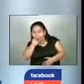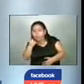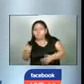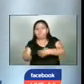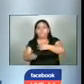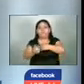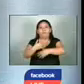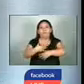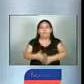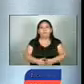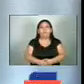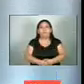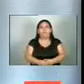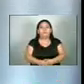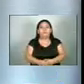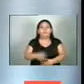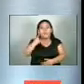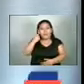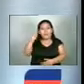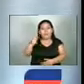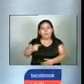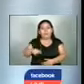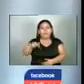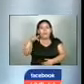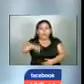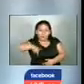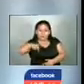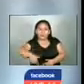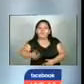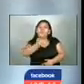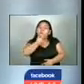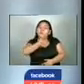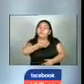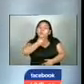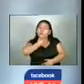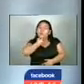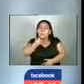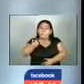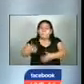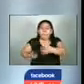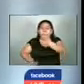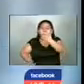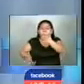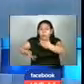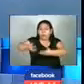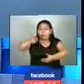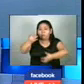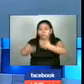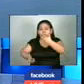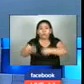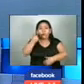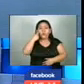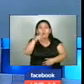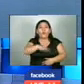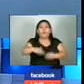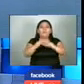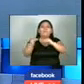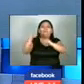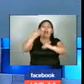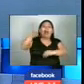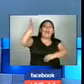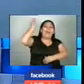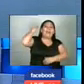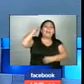compartido. Esta es una información en desarrollo. Como les decía, un fuerte incendio en los locales de la Plaza Centro